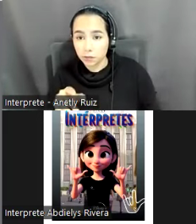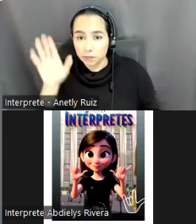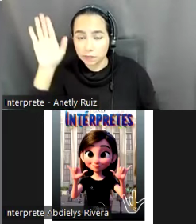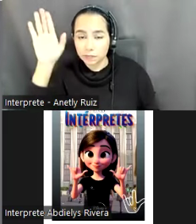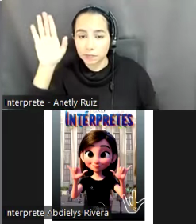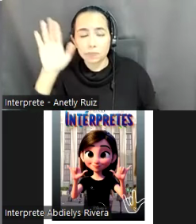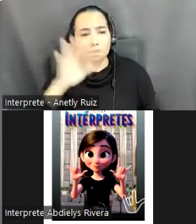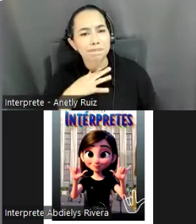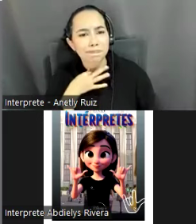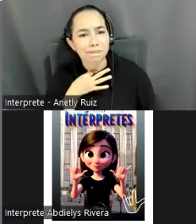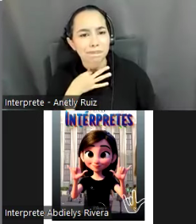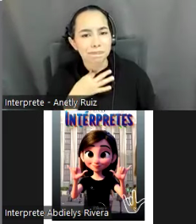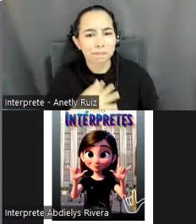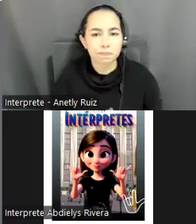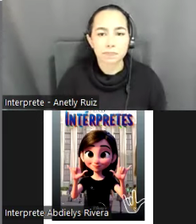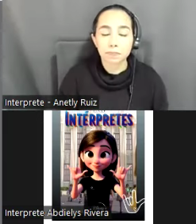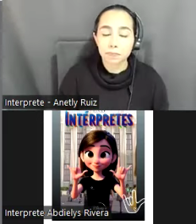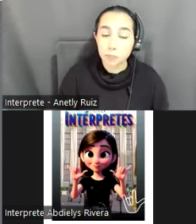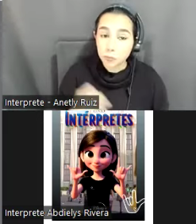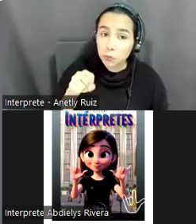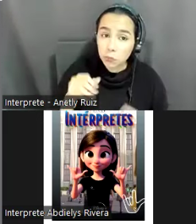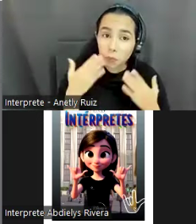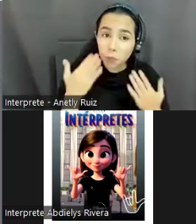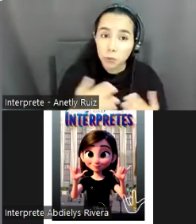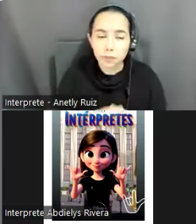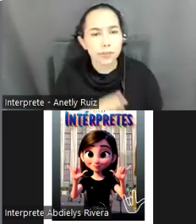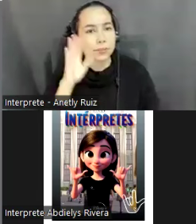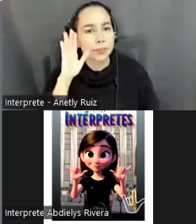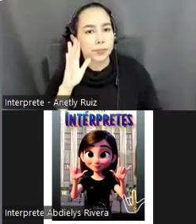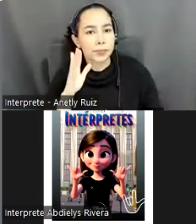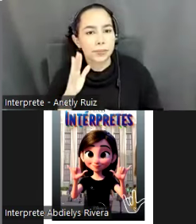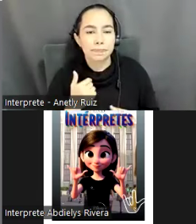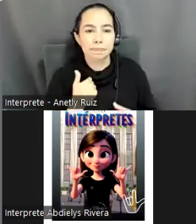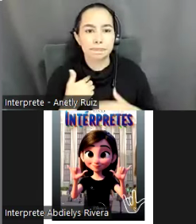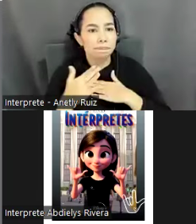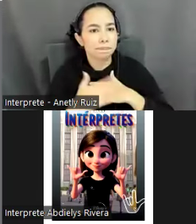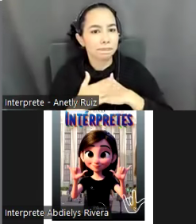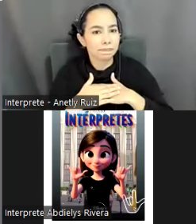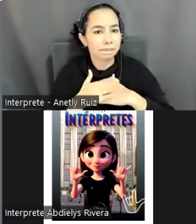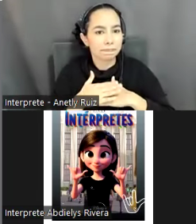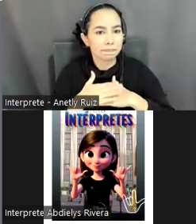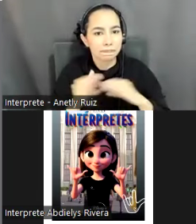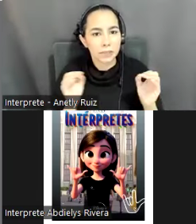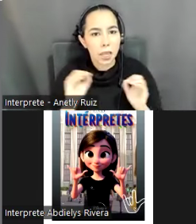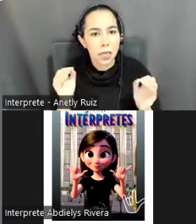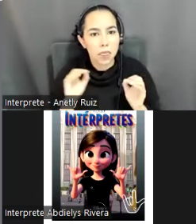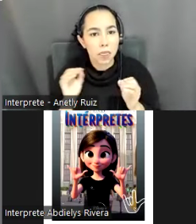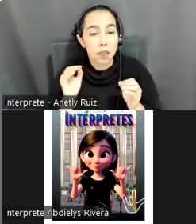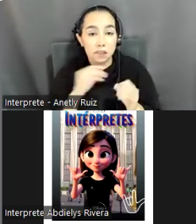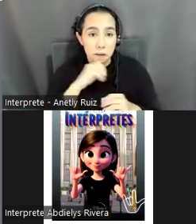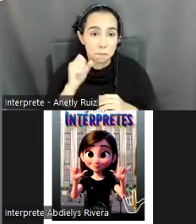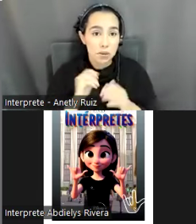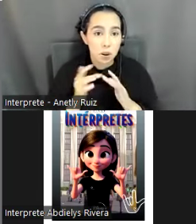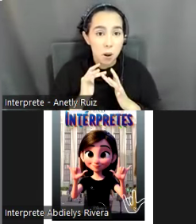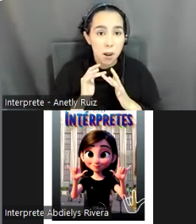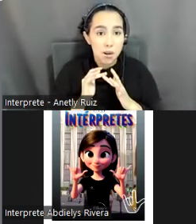preguntar. Yo para el día de hoy no recibí una notificación del taller. Yo me conecté a través del link del día anterior. ¿Para ambos bloques va a